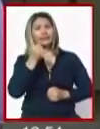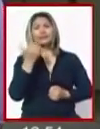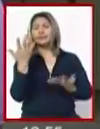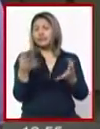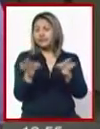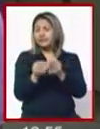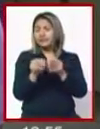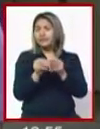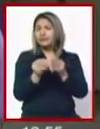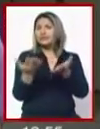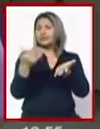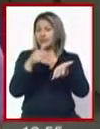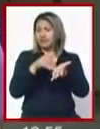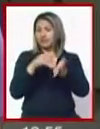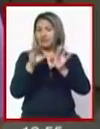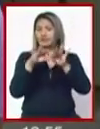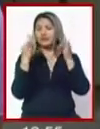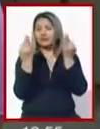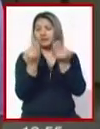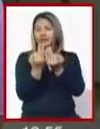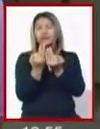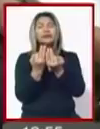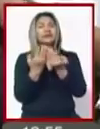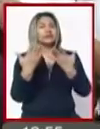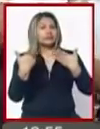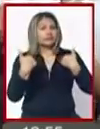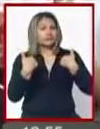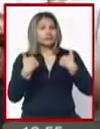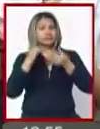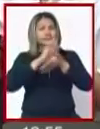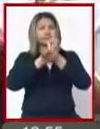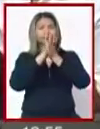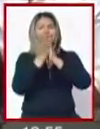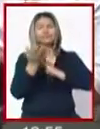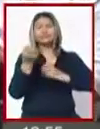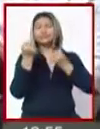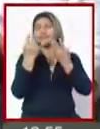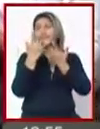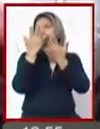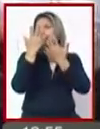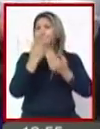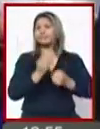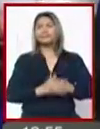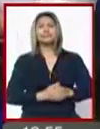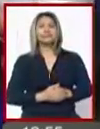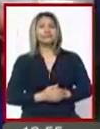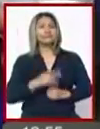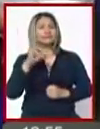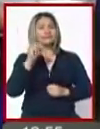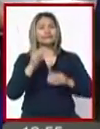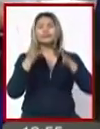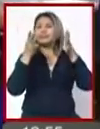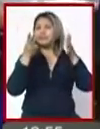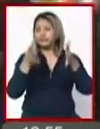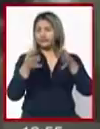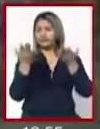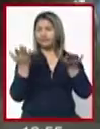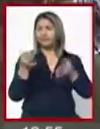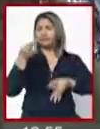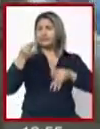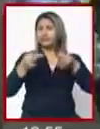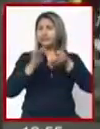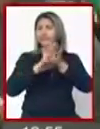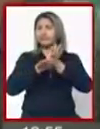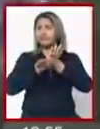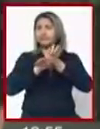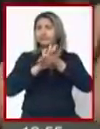hay audiencia, revictimizar a la familia y que la familia tenga un poco de paz en tanto dolor, ¿no? No vamos a dejar que haya